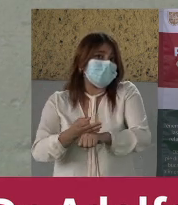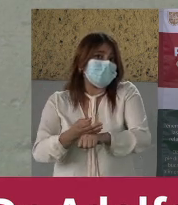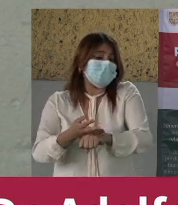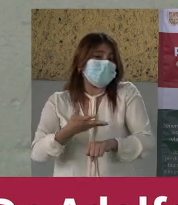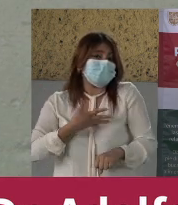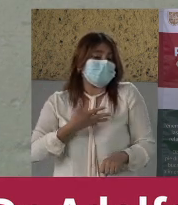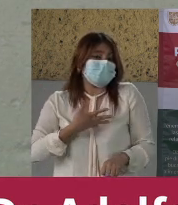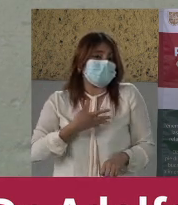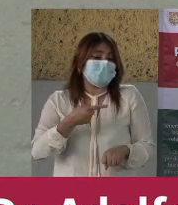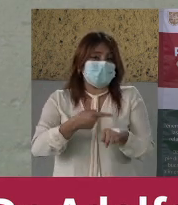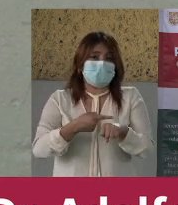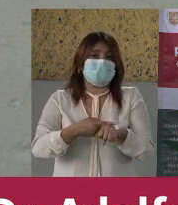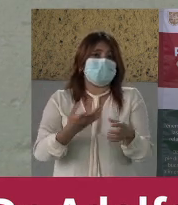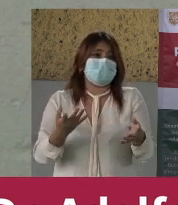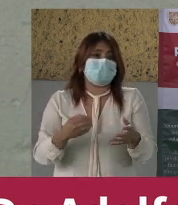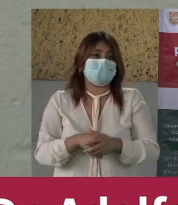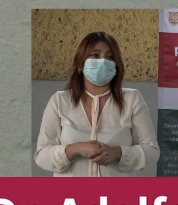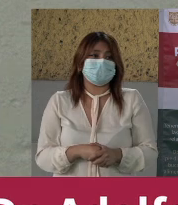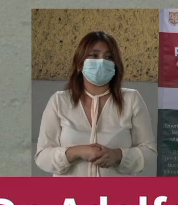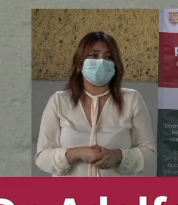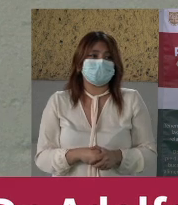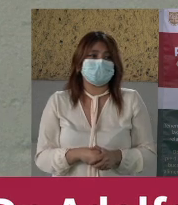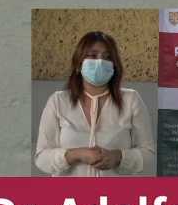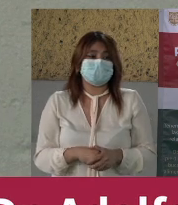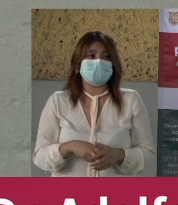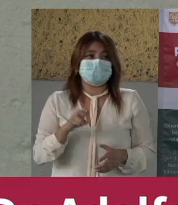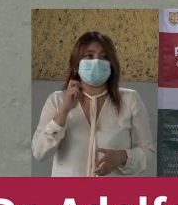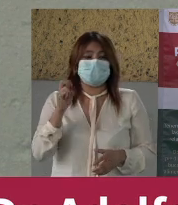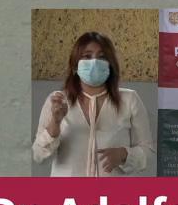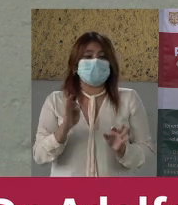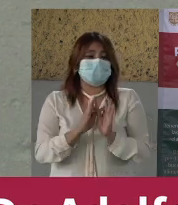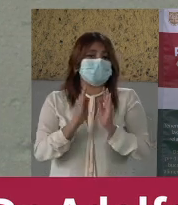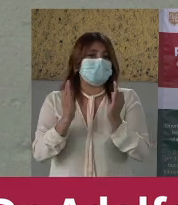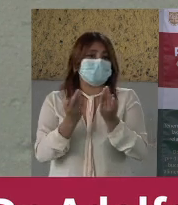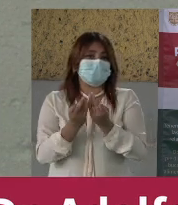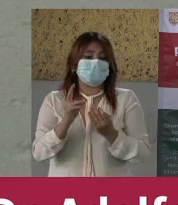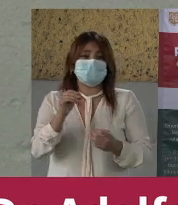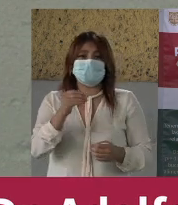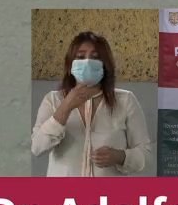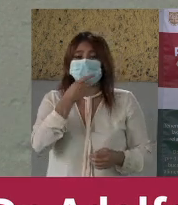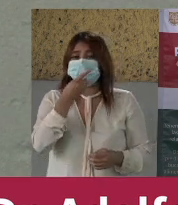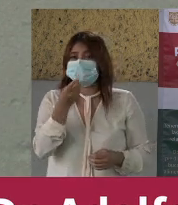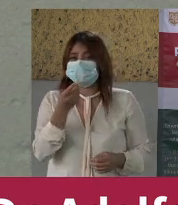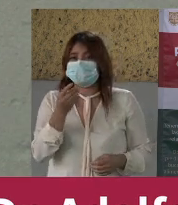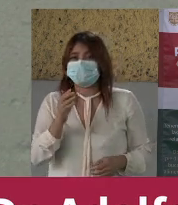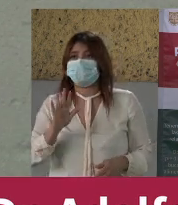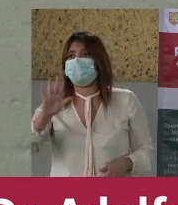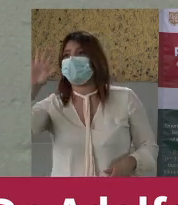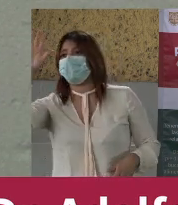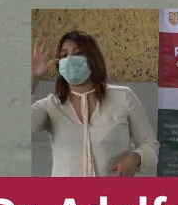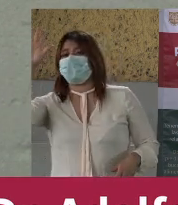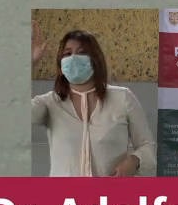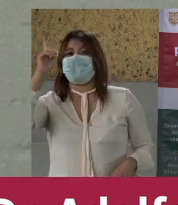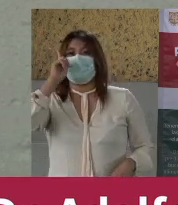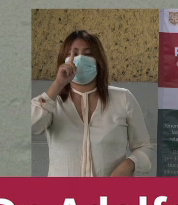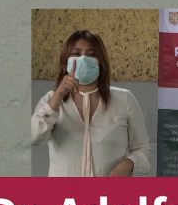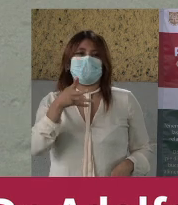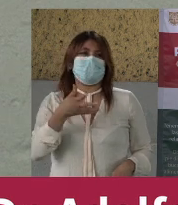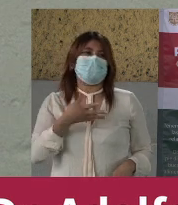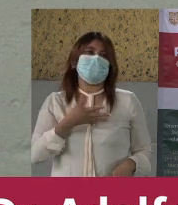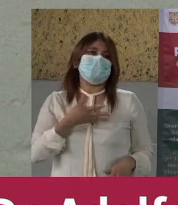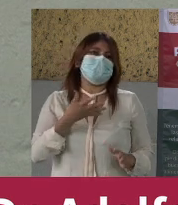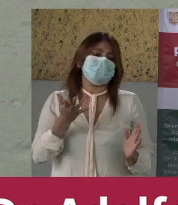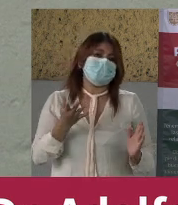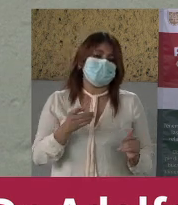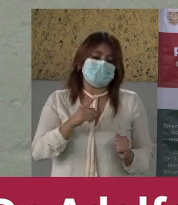la enfermedad. Y en este sentido, aunque no les voy a pedir que levanten la mano para mantener